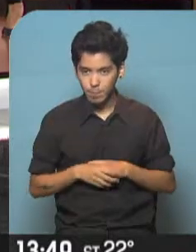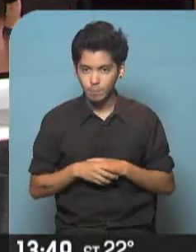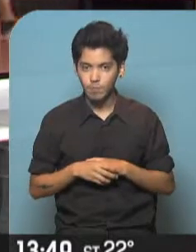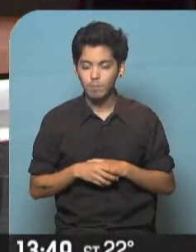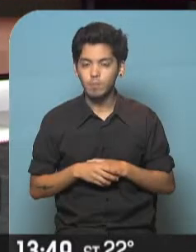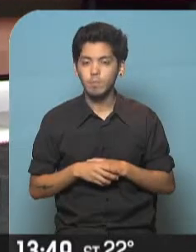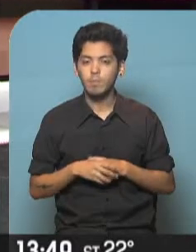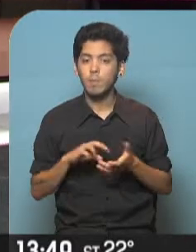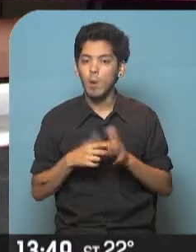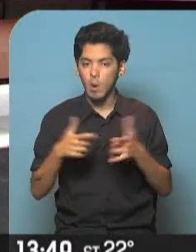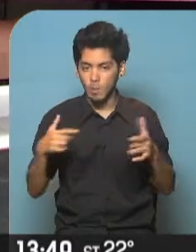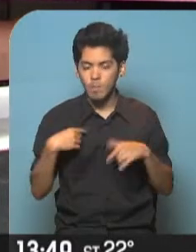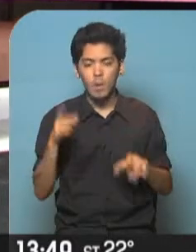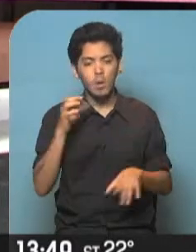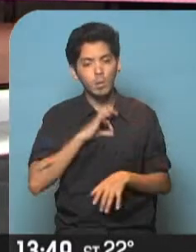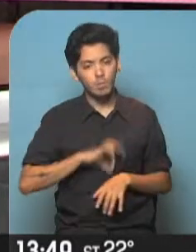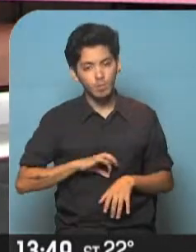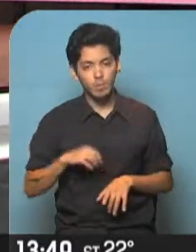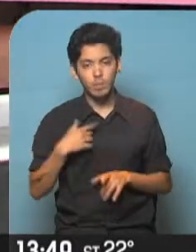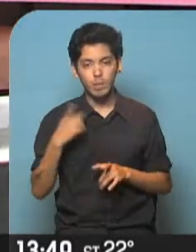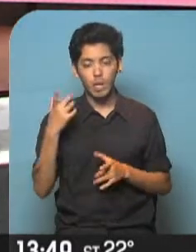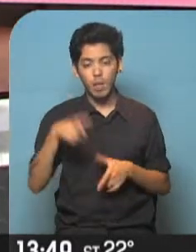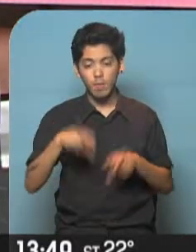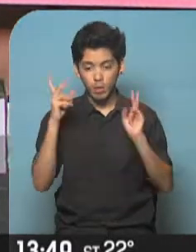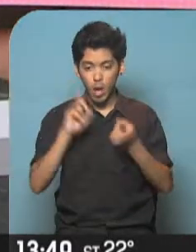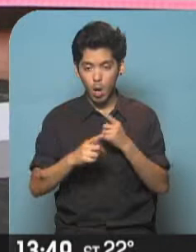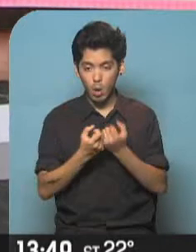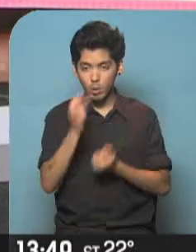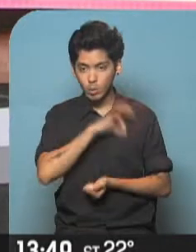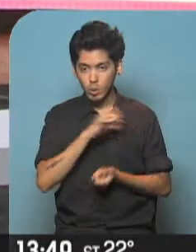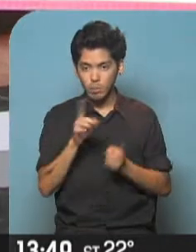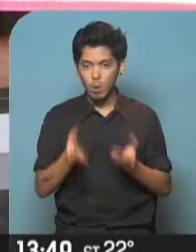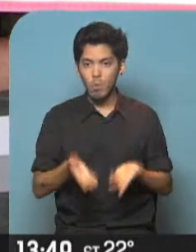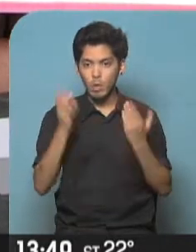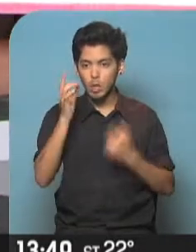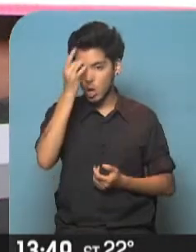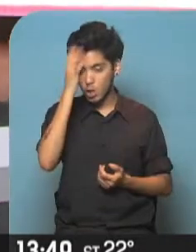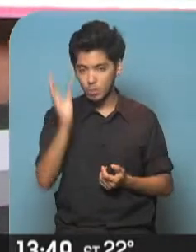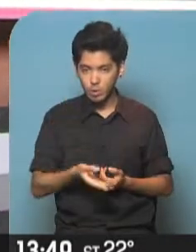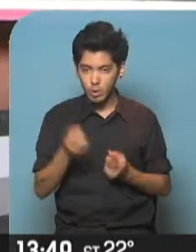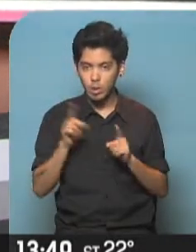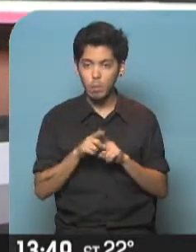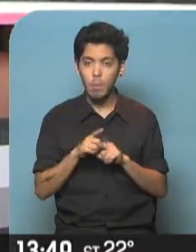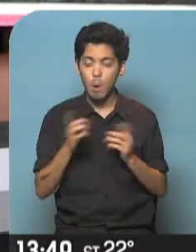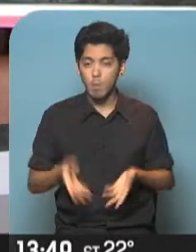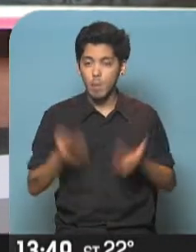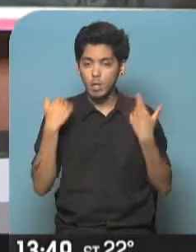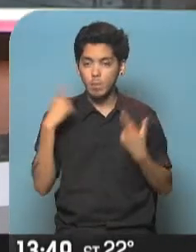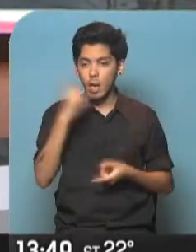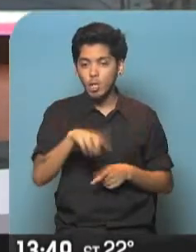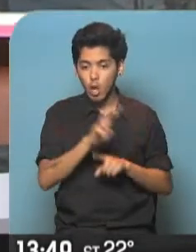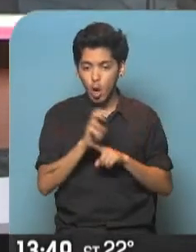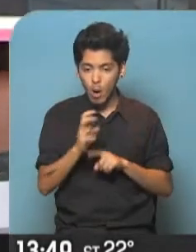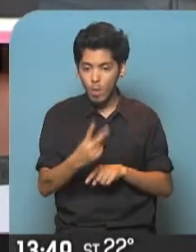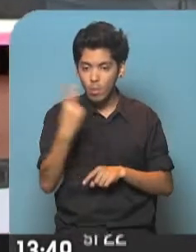Bueno, muy bien. Los encargados de edificios acordaron en paritarias un ajuste de un 12%, un aumento para ellos a cobrar en